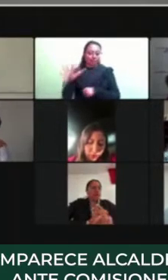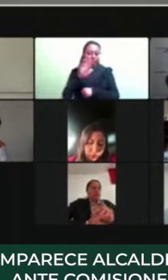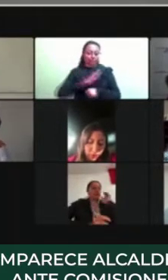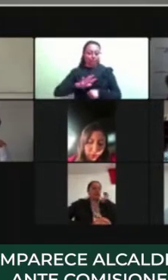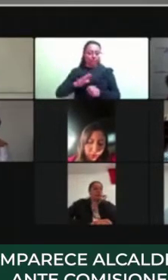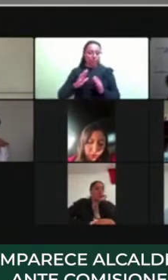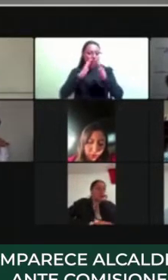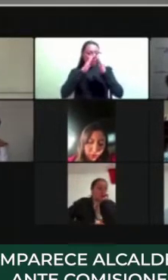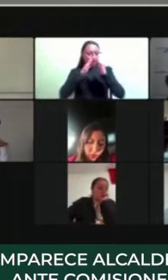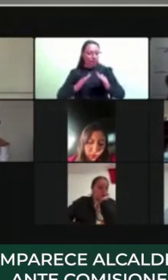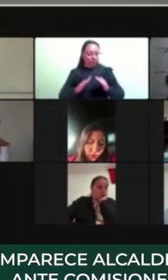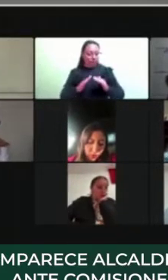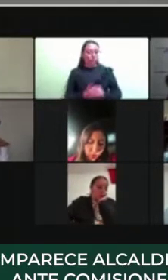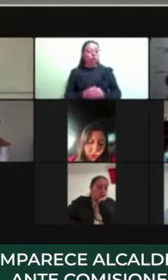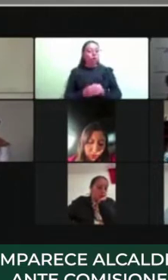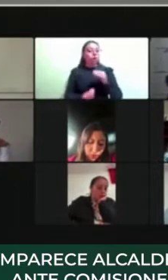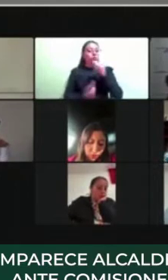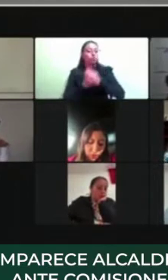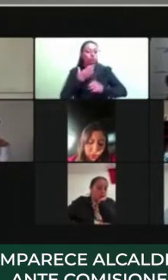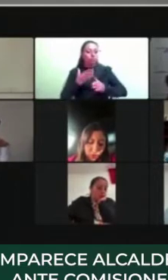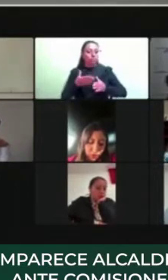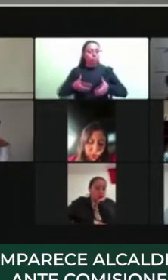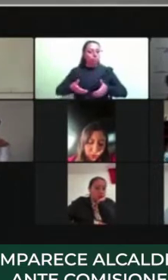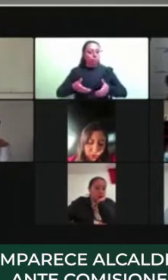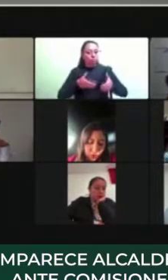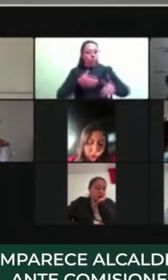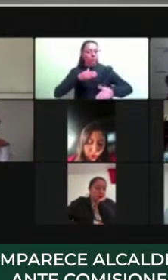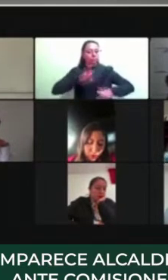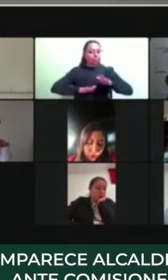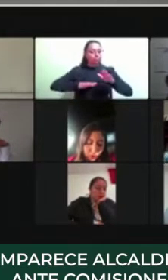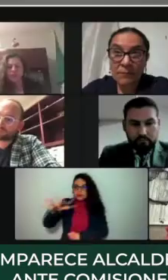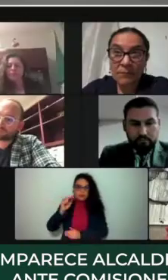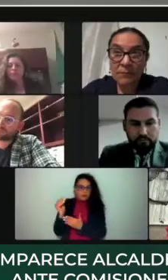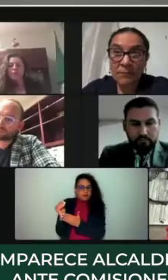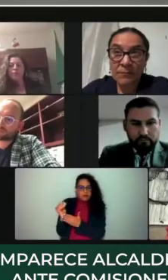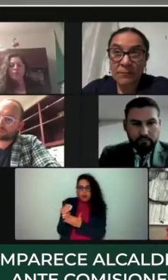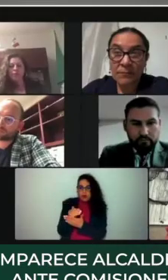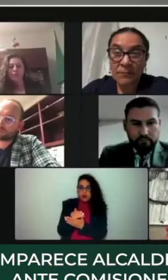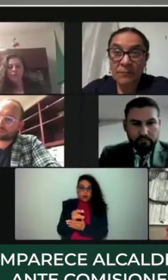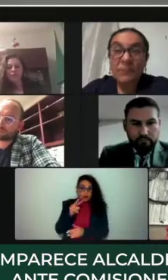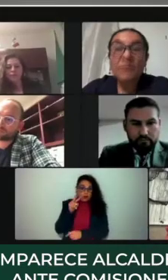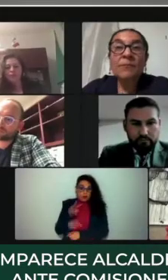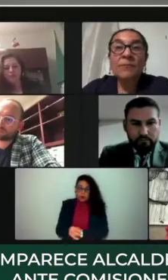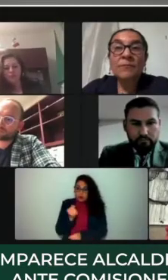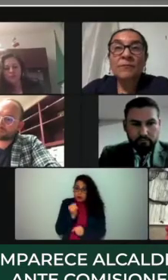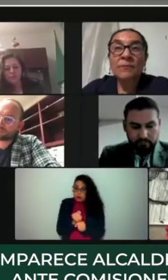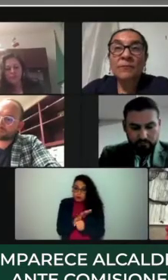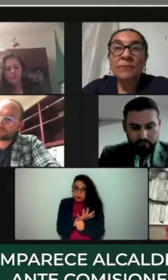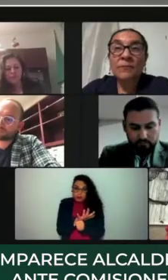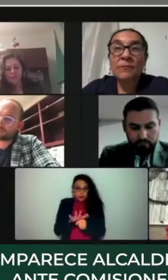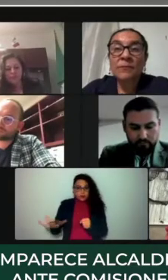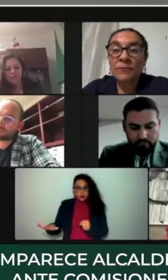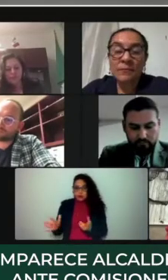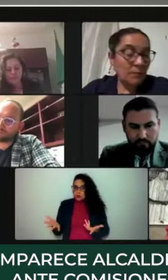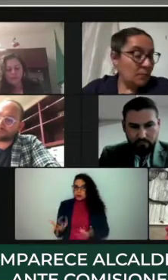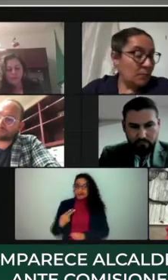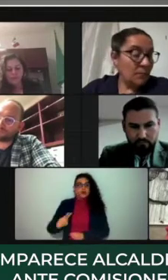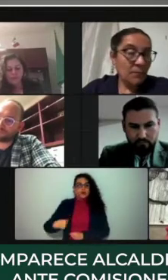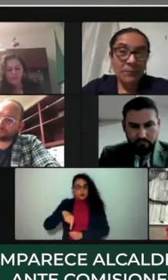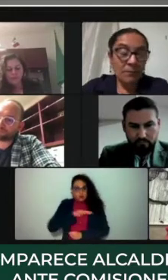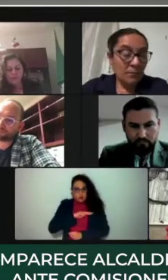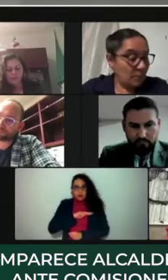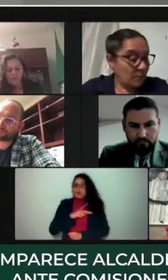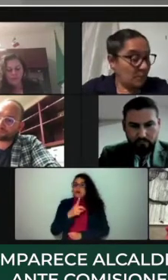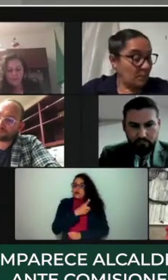mujeres, bacheo, desasolve y luminaria en la demarcación. Durante su última intervención, al momento de dar respuesta a los